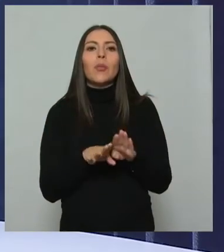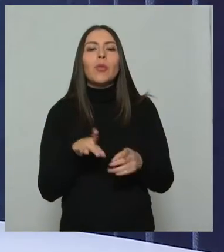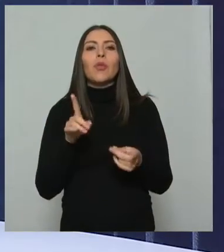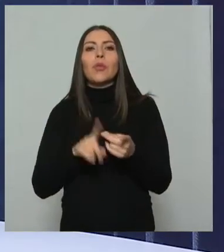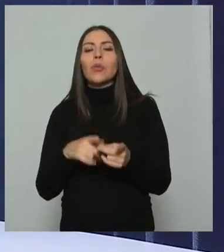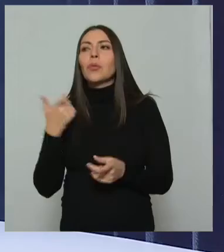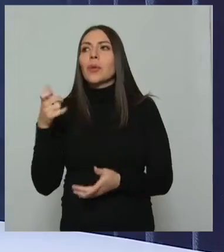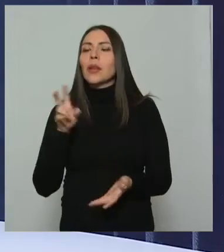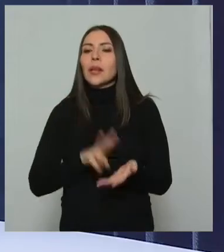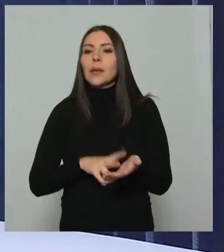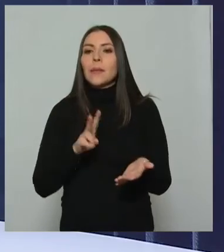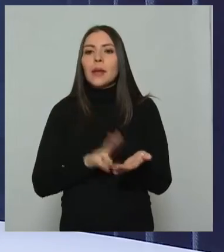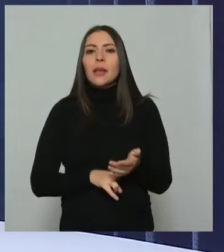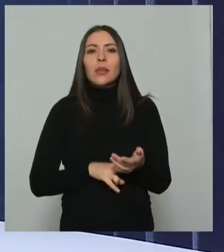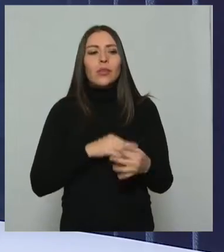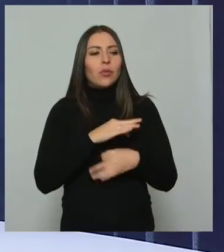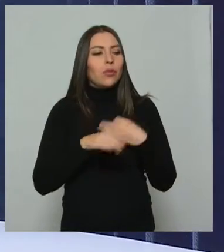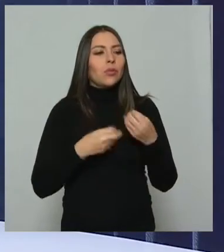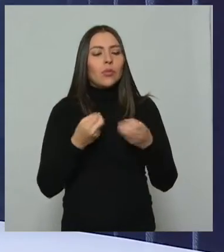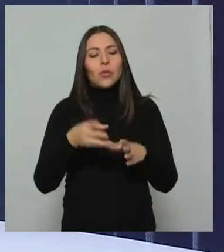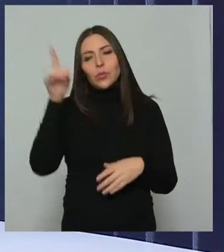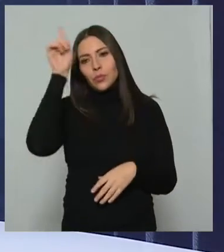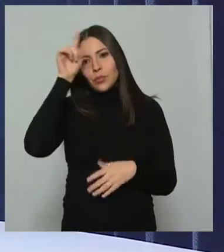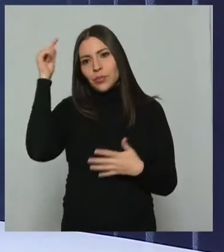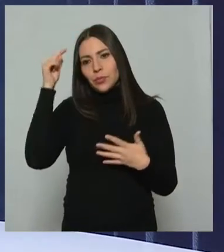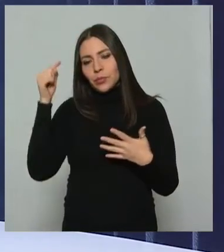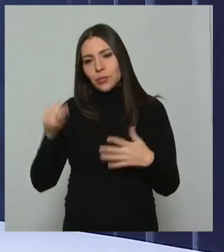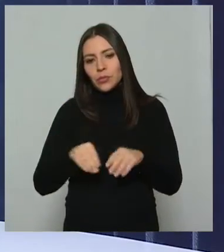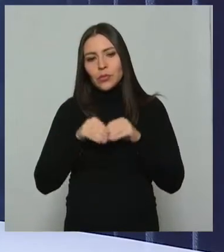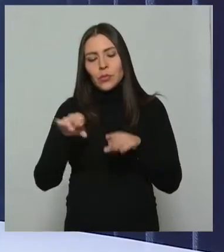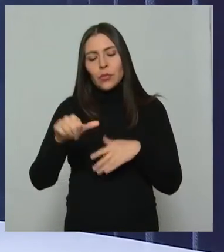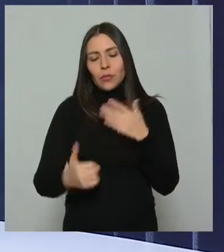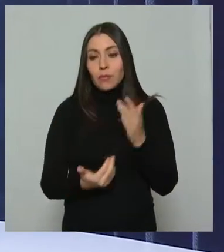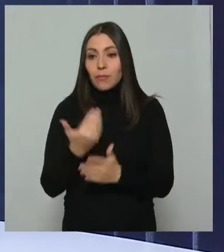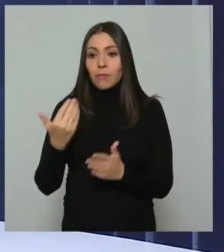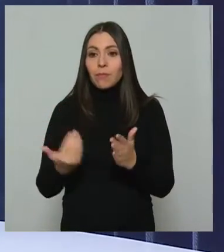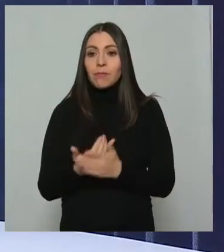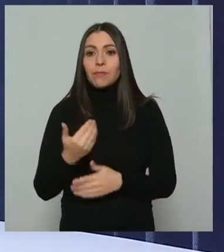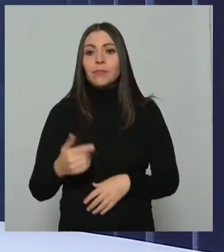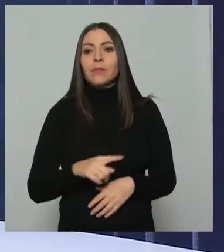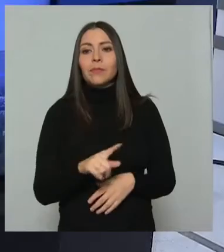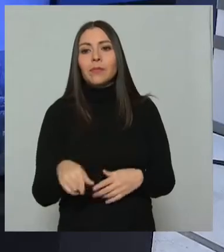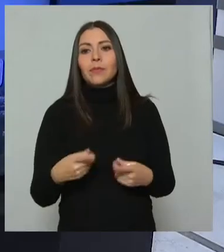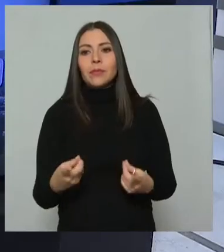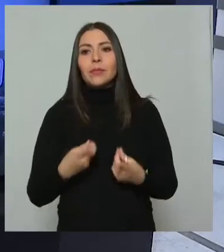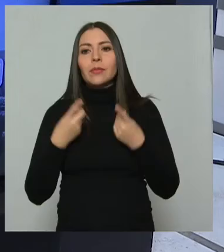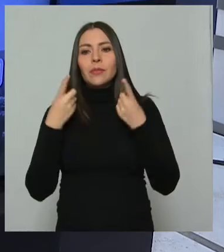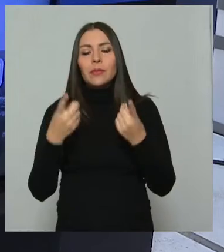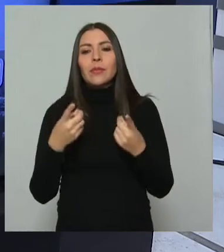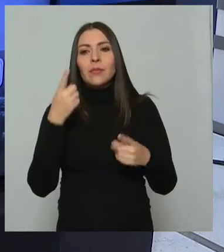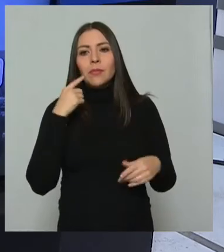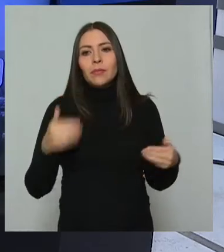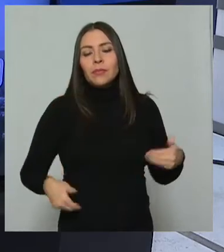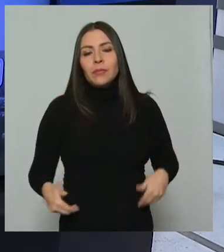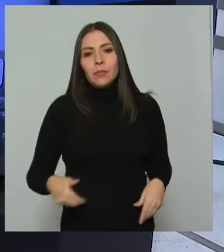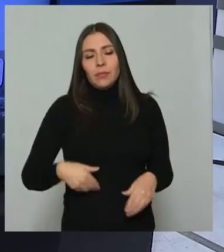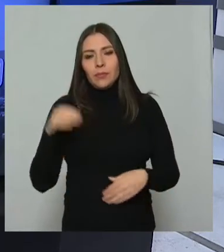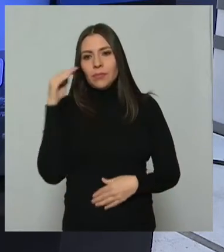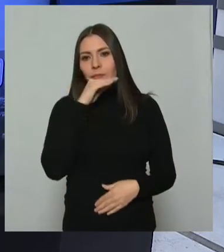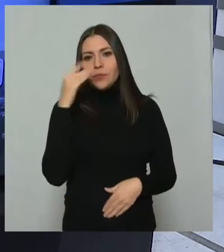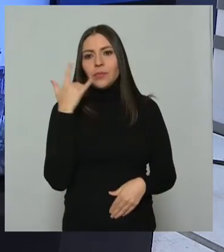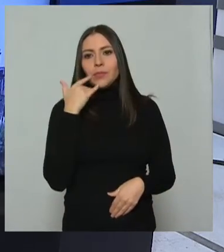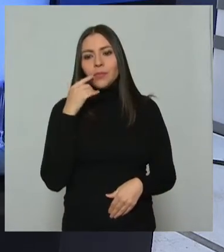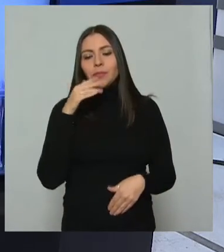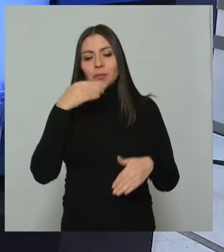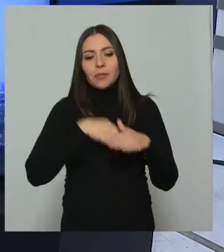cuánto le va a costar. Todas las recomendaciones que hemos emitido esta mañana las hemos emitido con funciones gratuitas, entrada